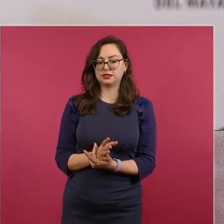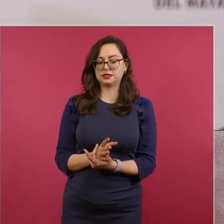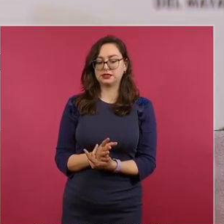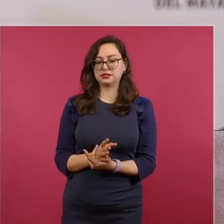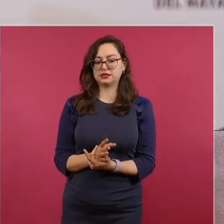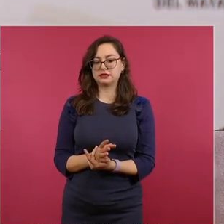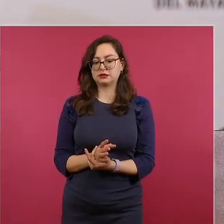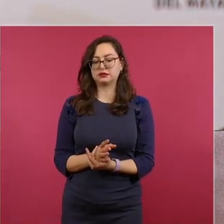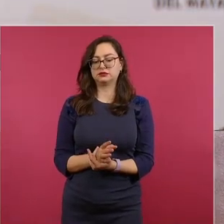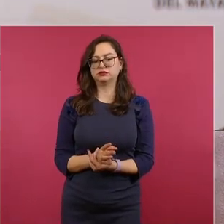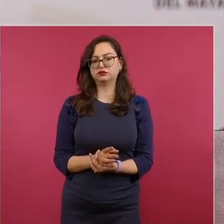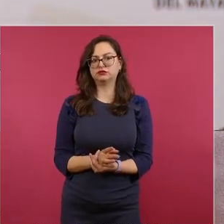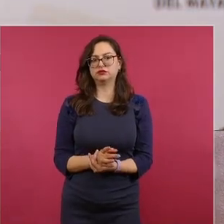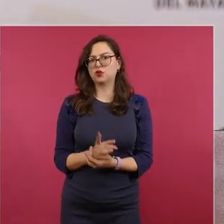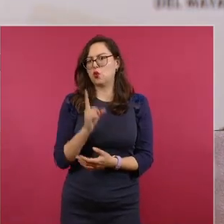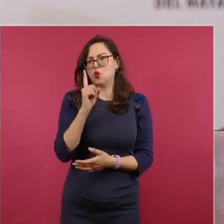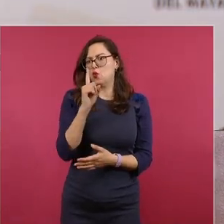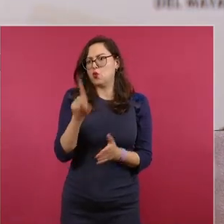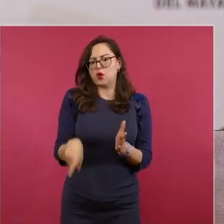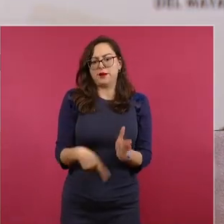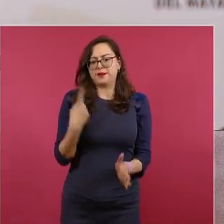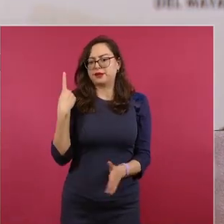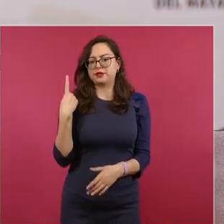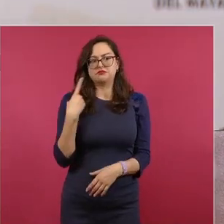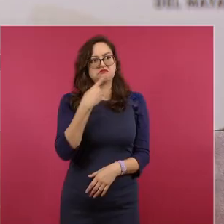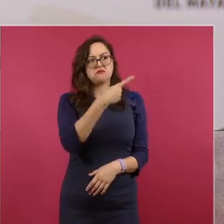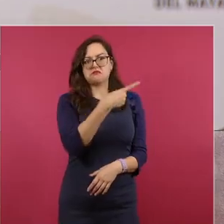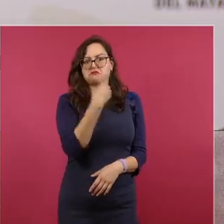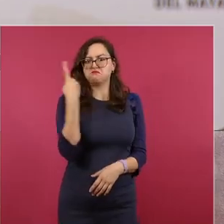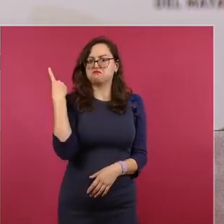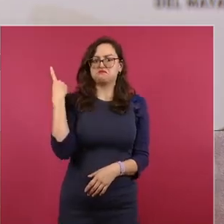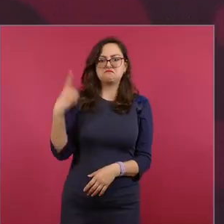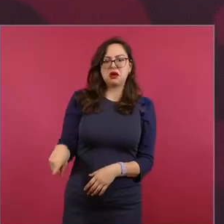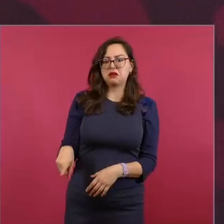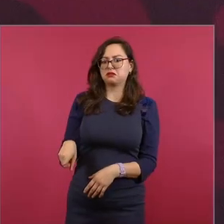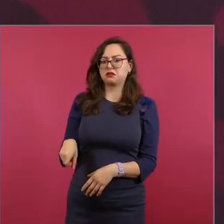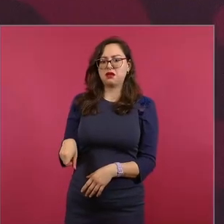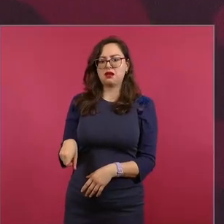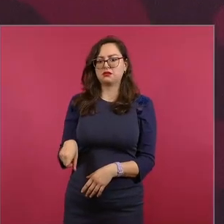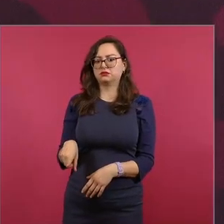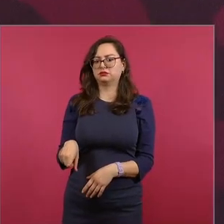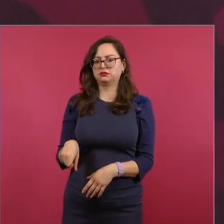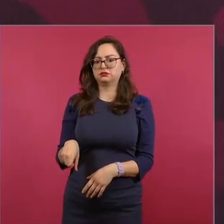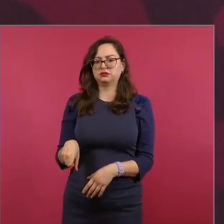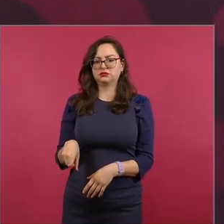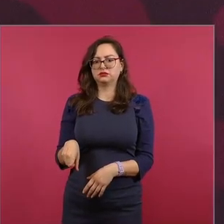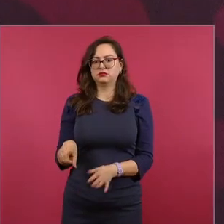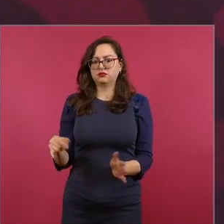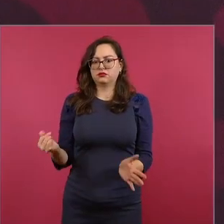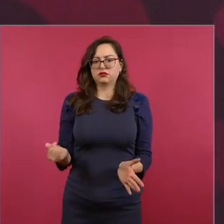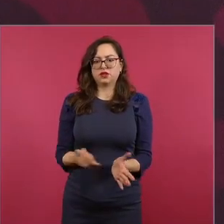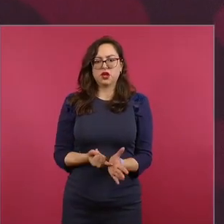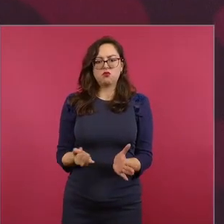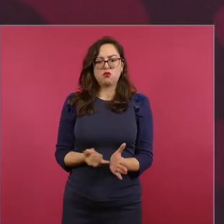Que en una ocasión dispuso de manera unilateral que iba a haber